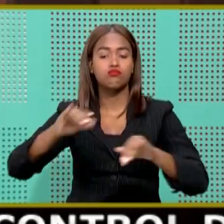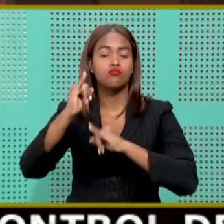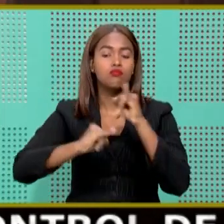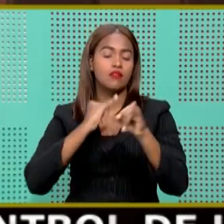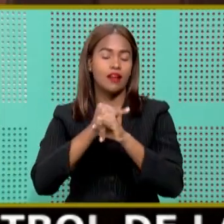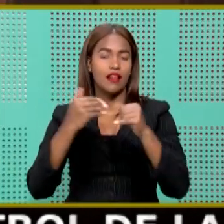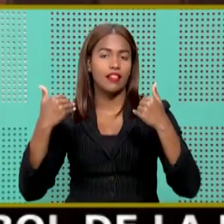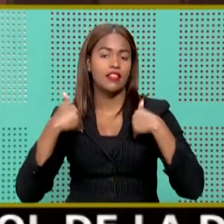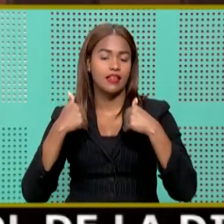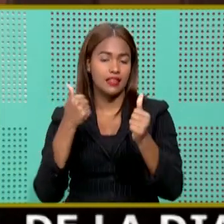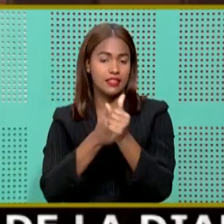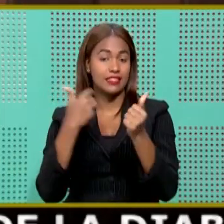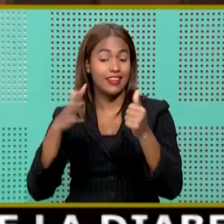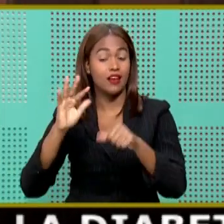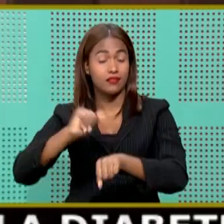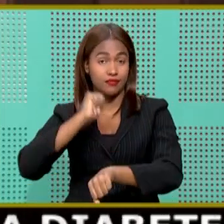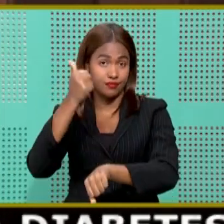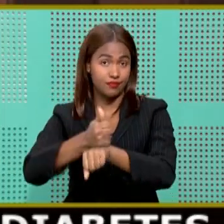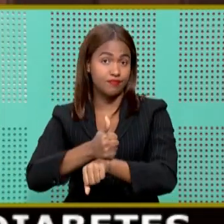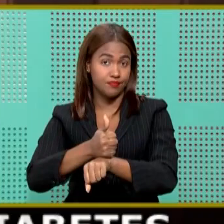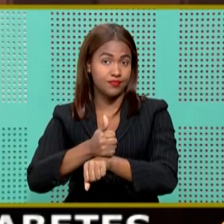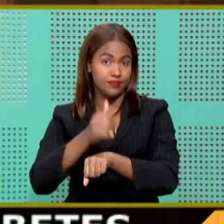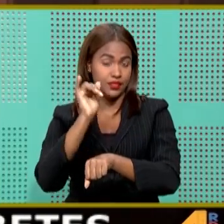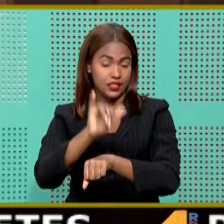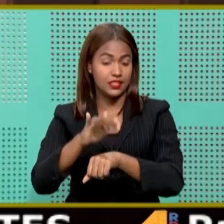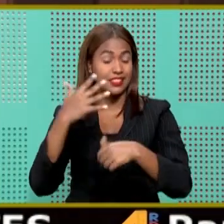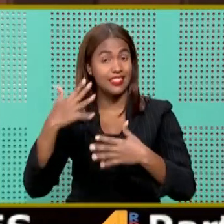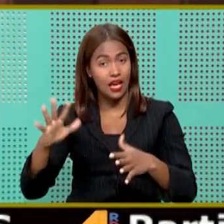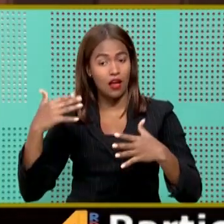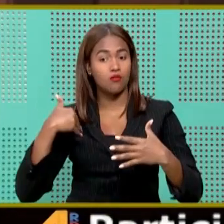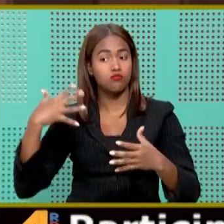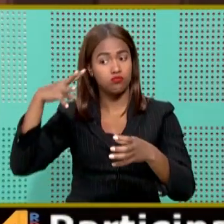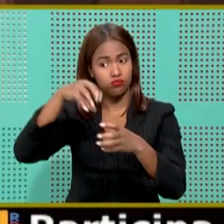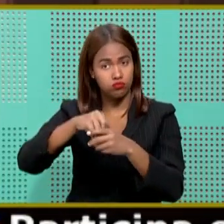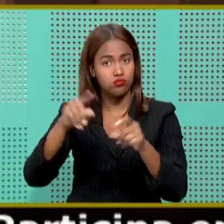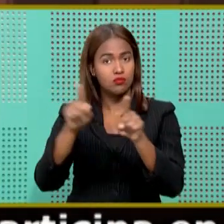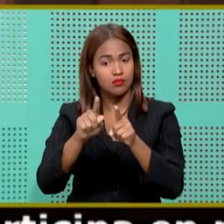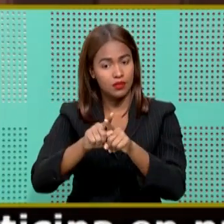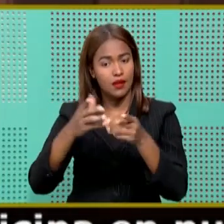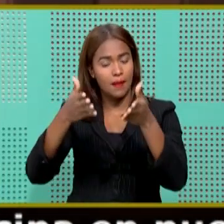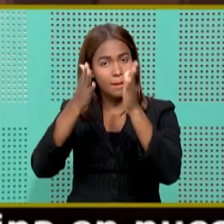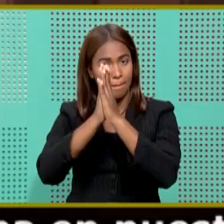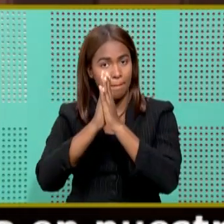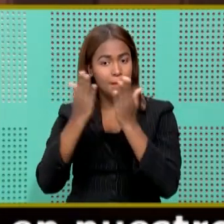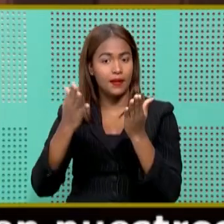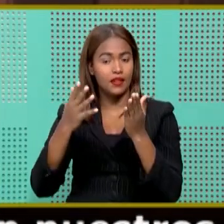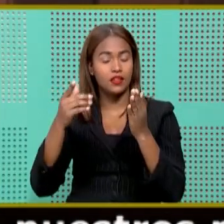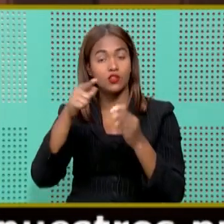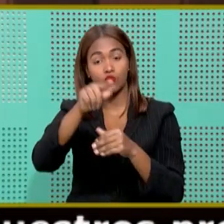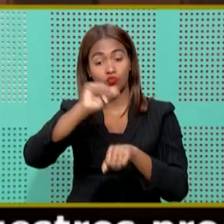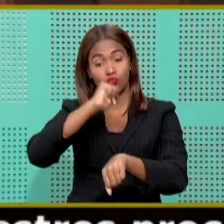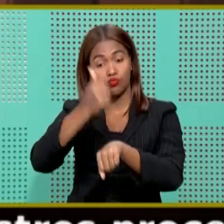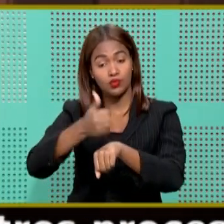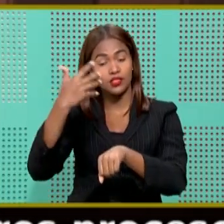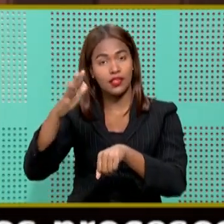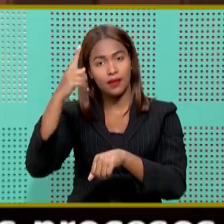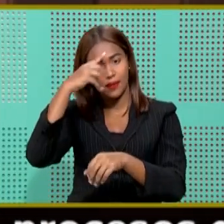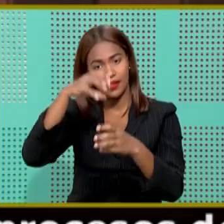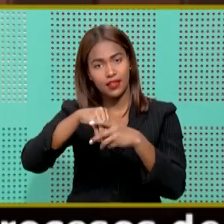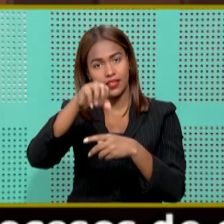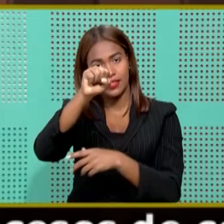tiene establecida, que ha sido incluso ya solicitada su aprobación a la